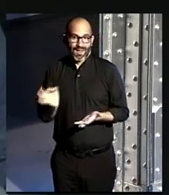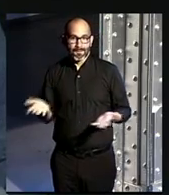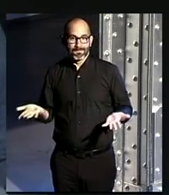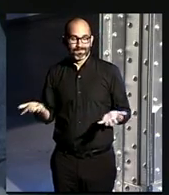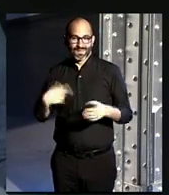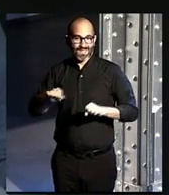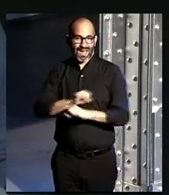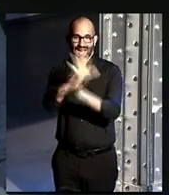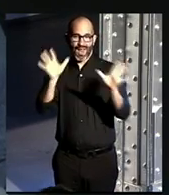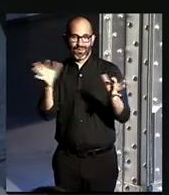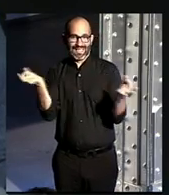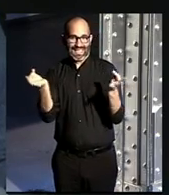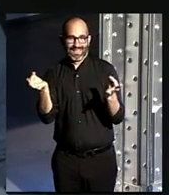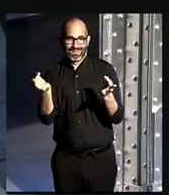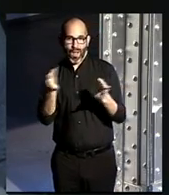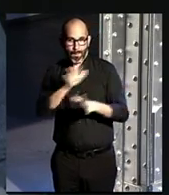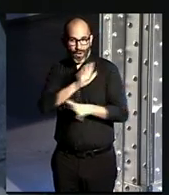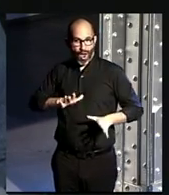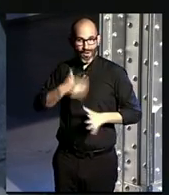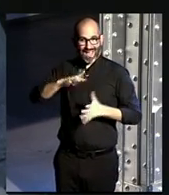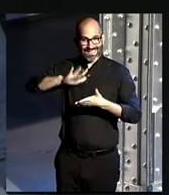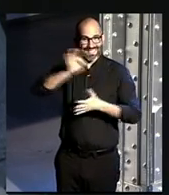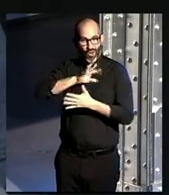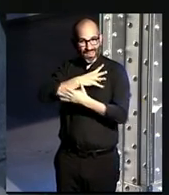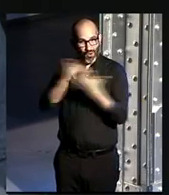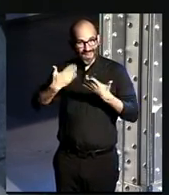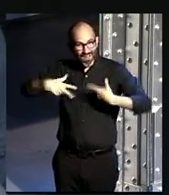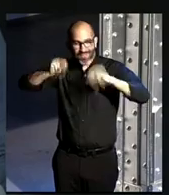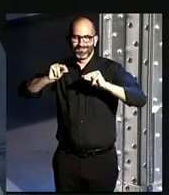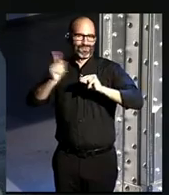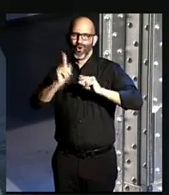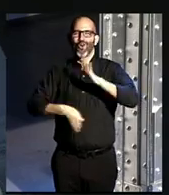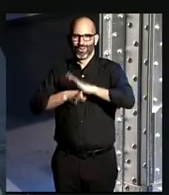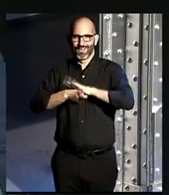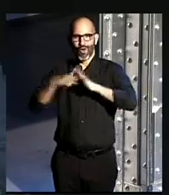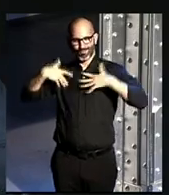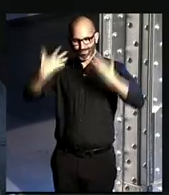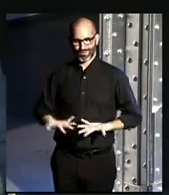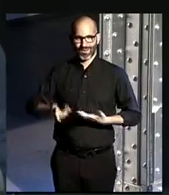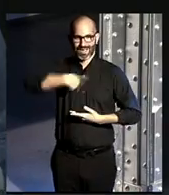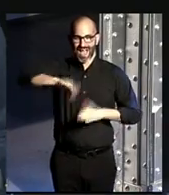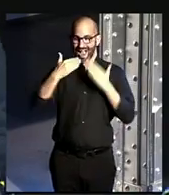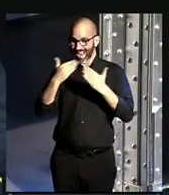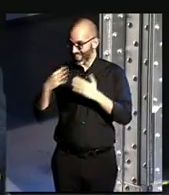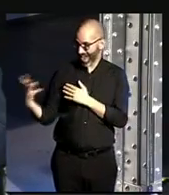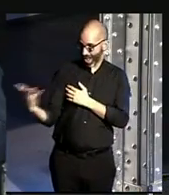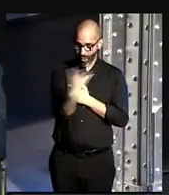claro que de momento no se ha agotado. En fin, gracias a todos, gracias sobre todo a César, Piero y Ian